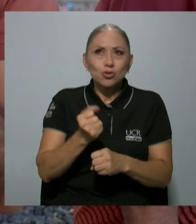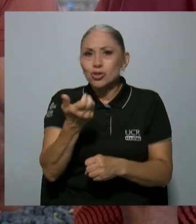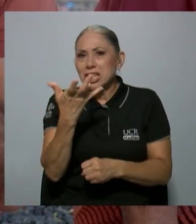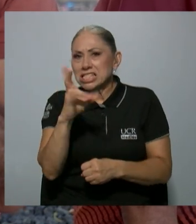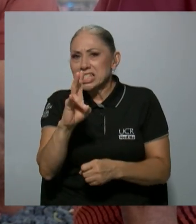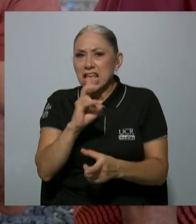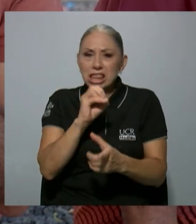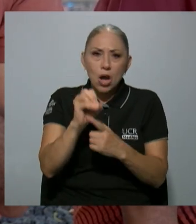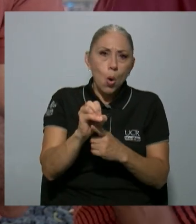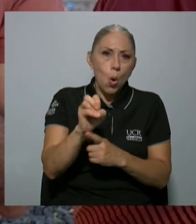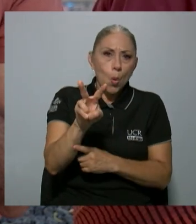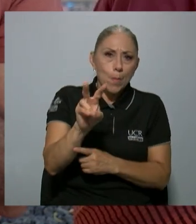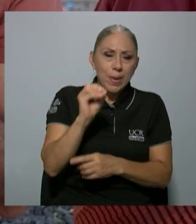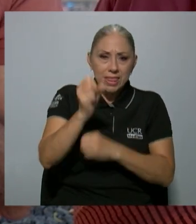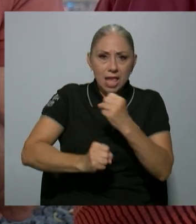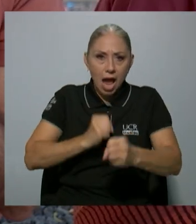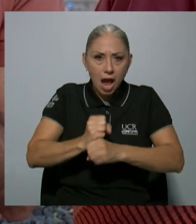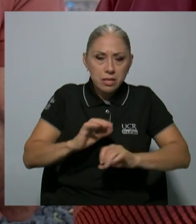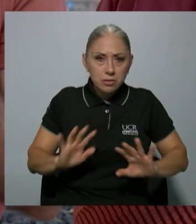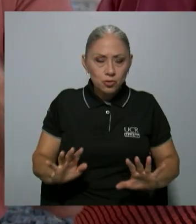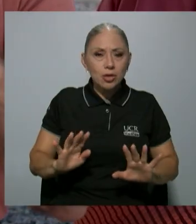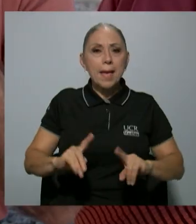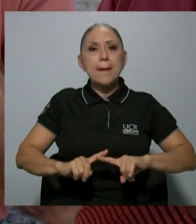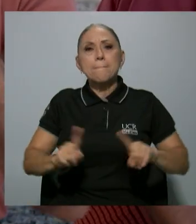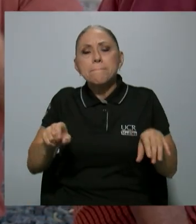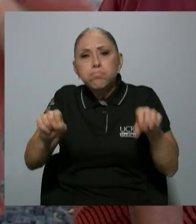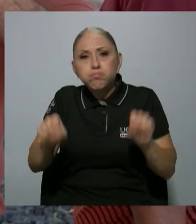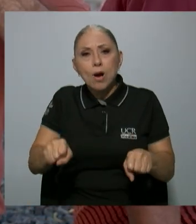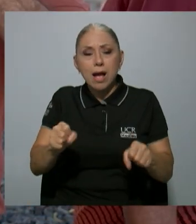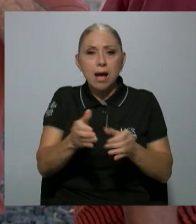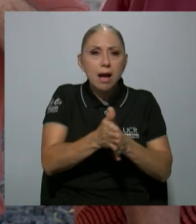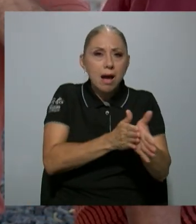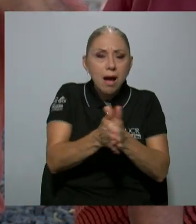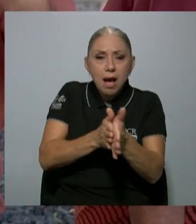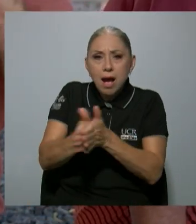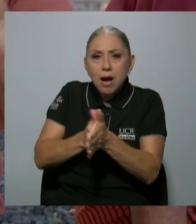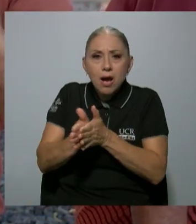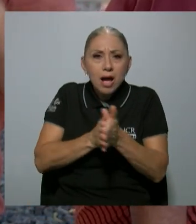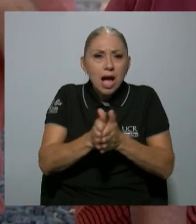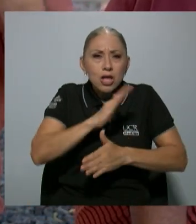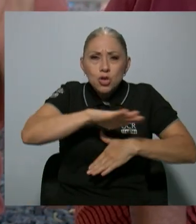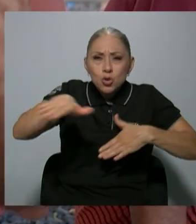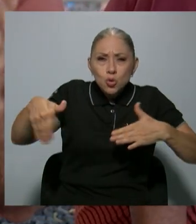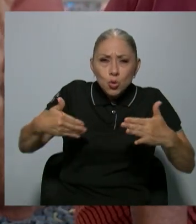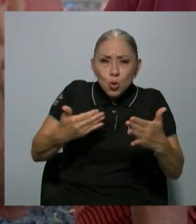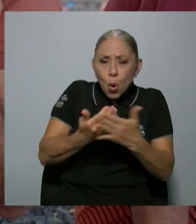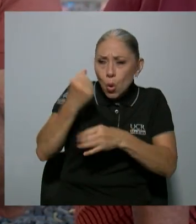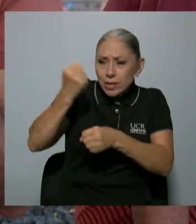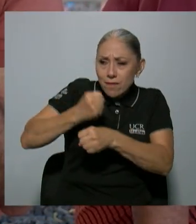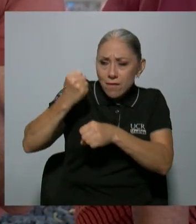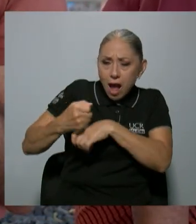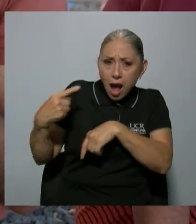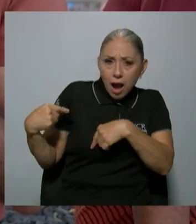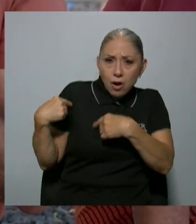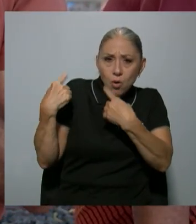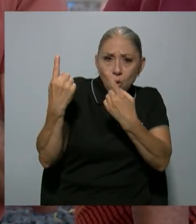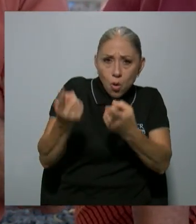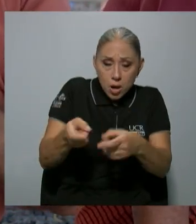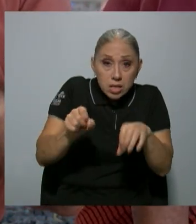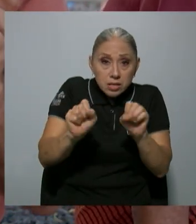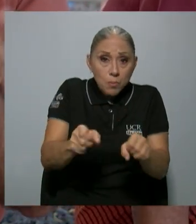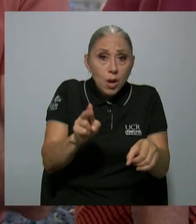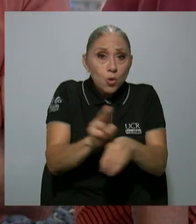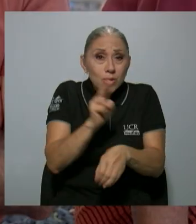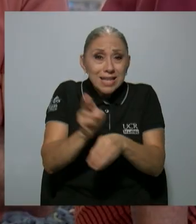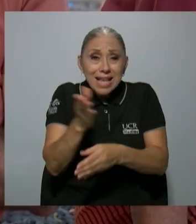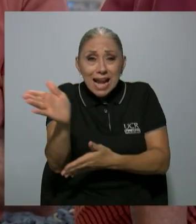años, pero se puede aprovechar toda esa estructura y todo ese trabajo que ha hecho ahí, y utilizar algunos